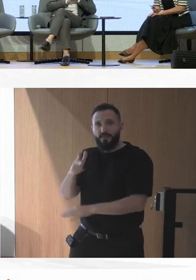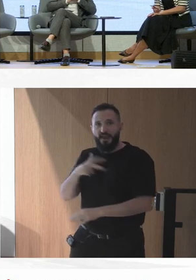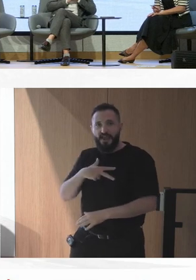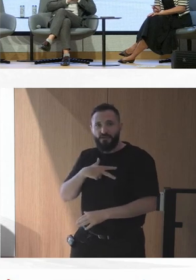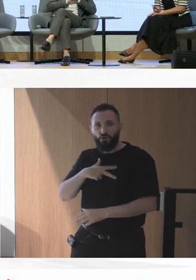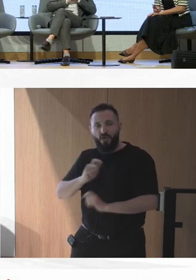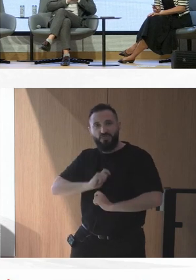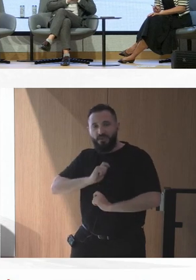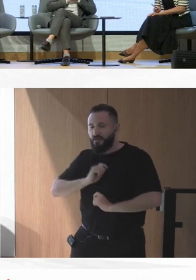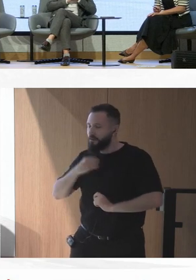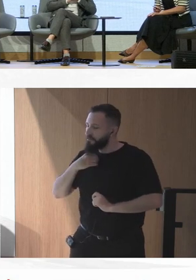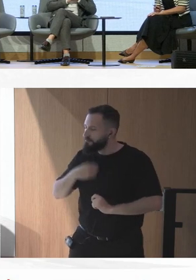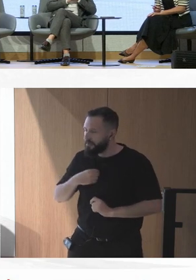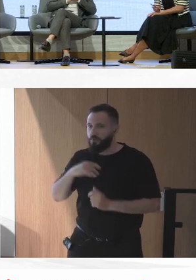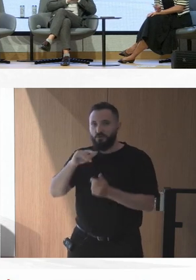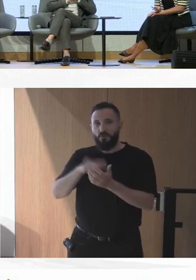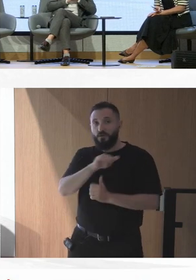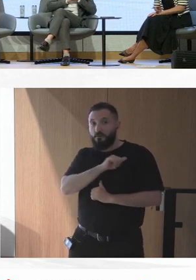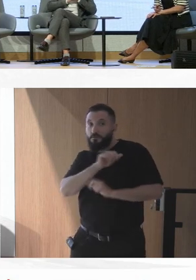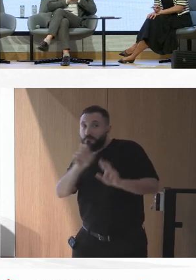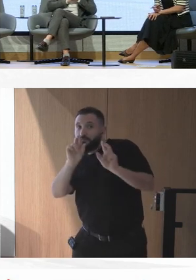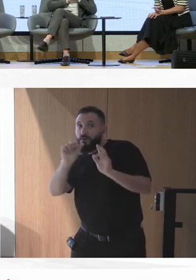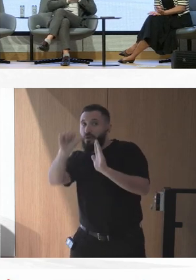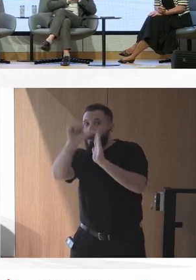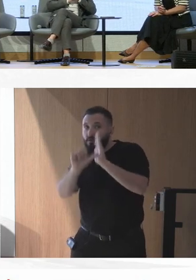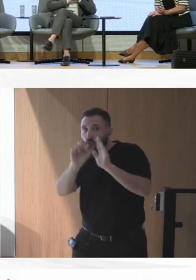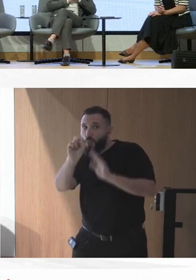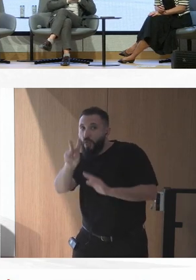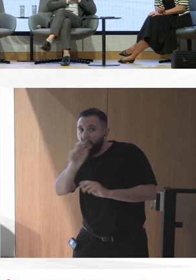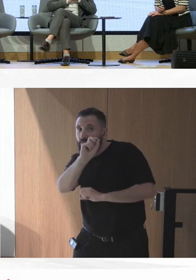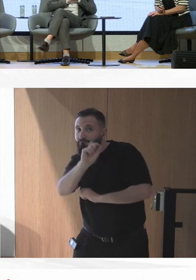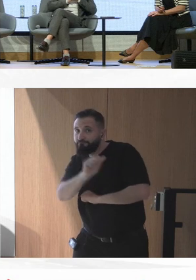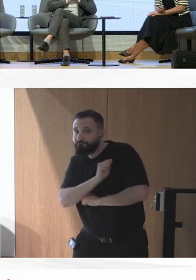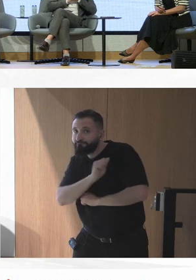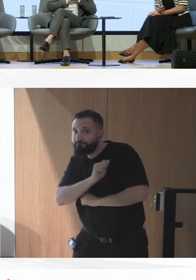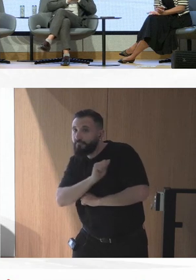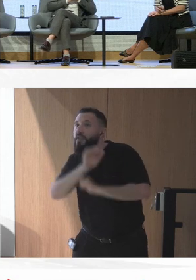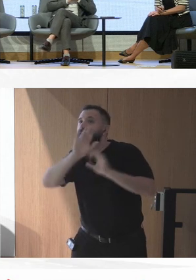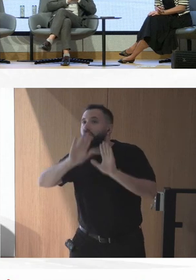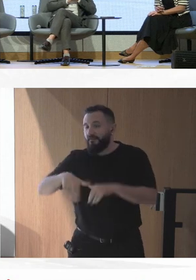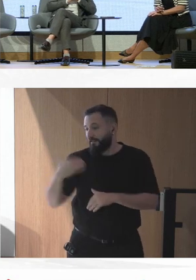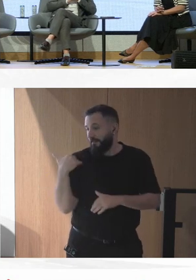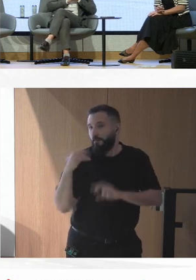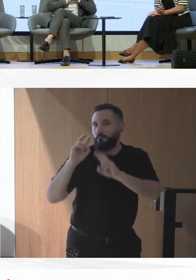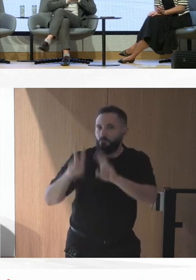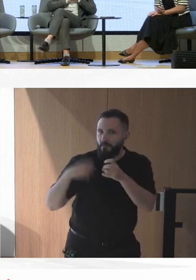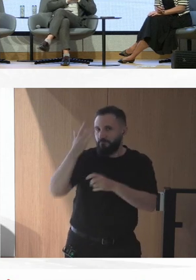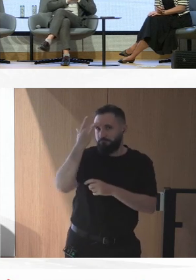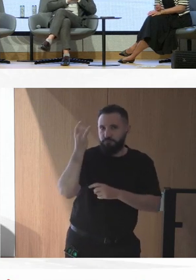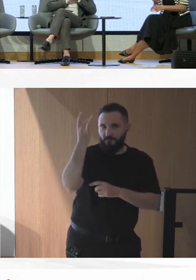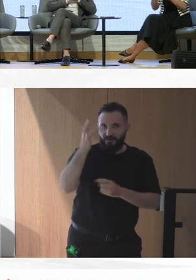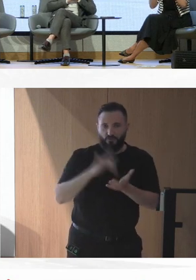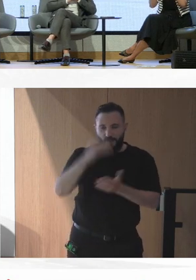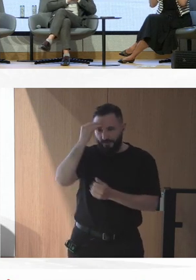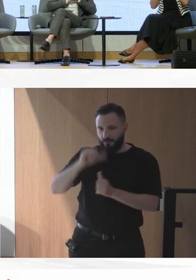que pensábamos que no iba a llegar las reformas para el artículo 12, y ahí están, no siempre son las mejores, pero son pasos importantes y creíamos que nos